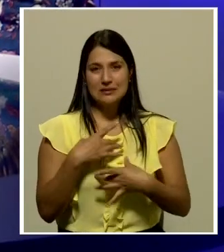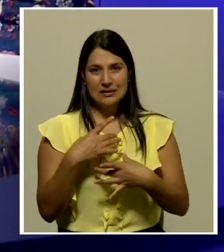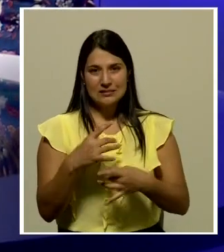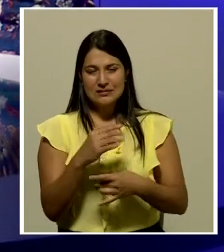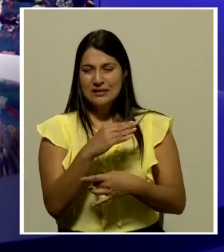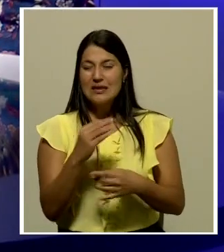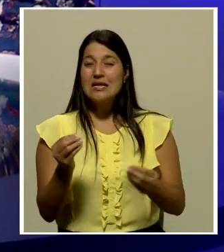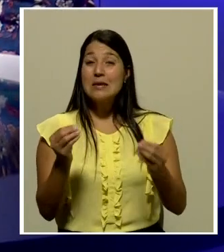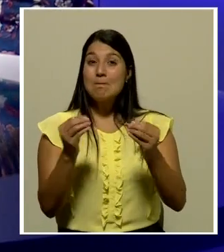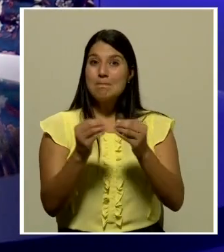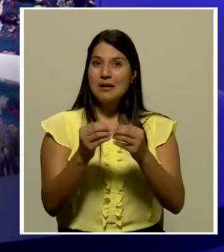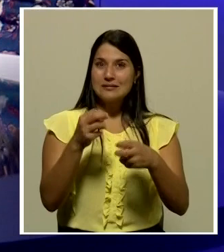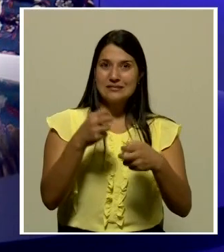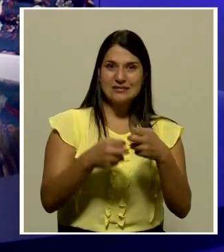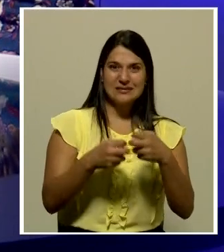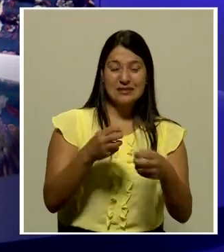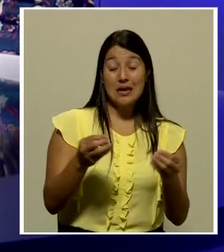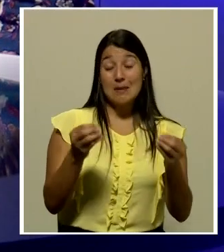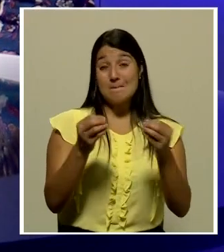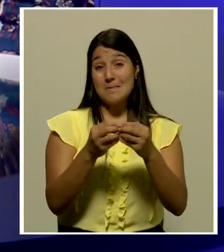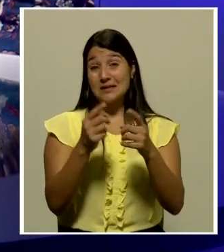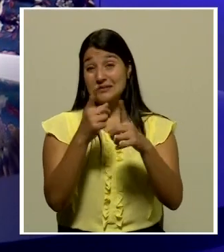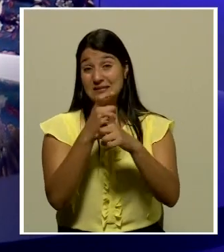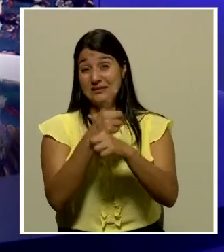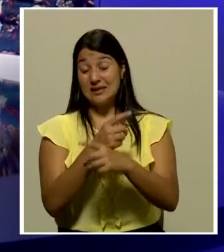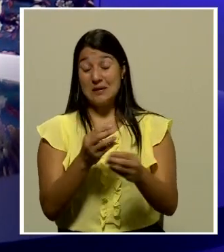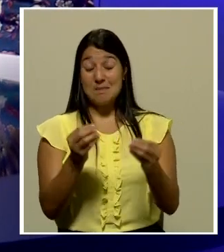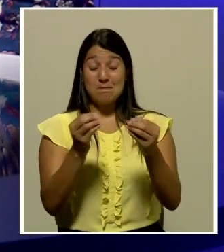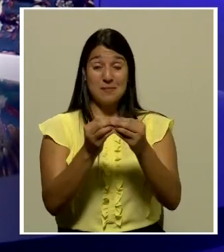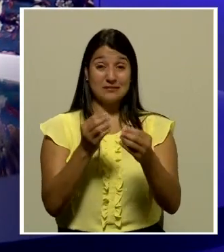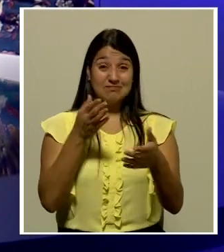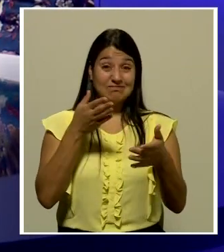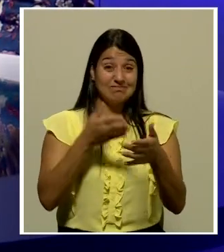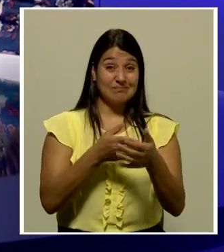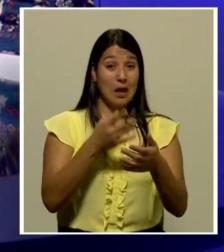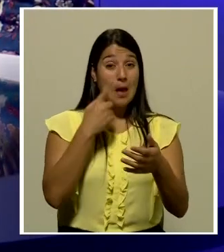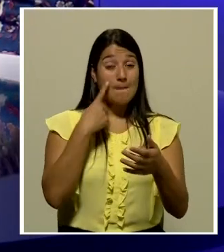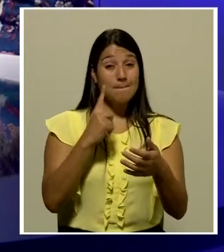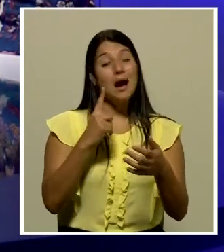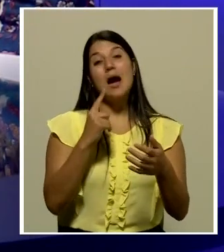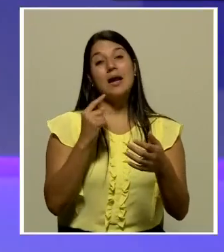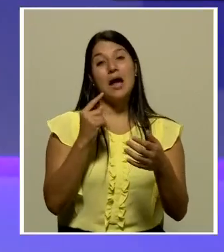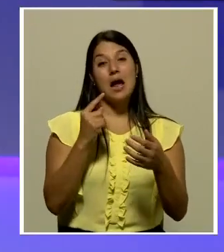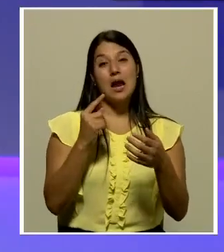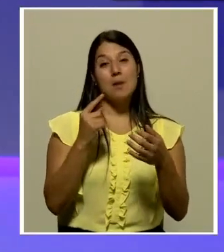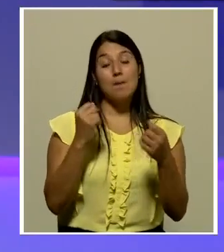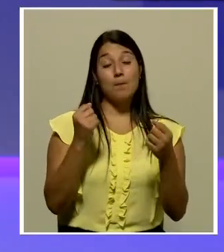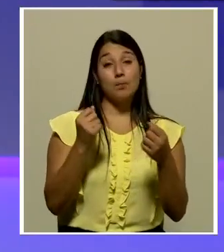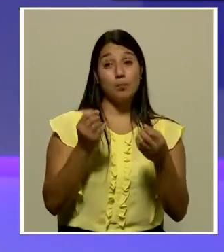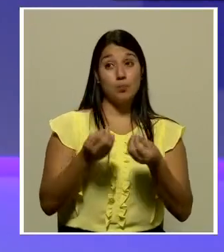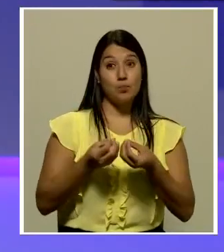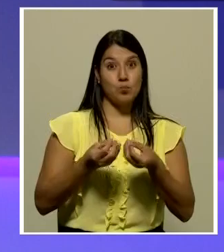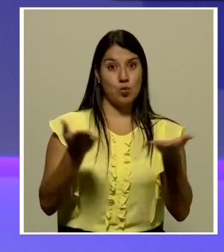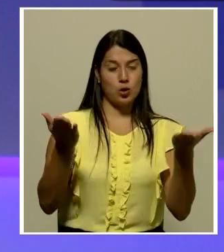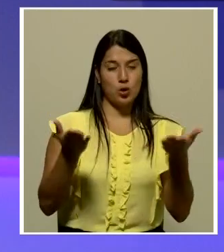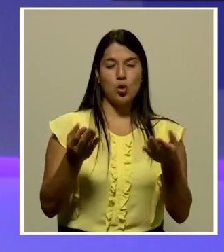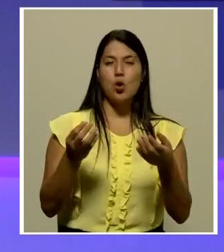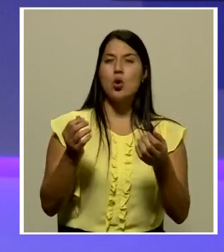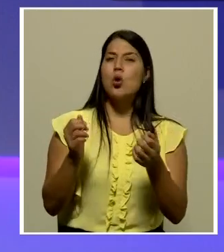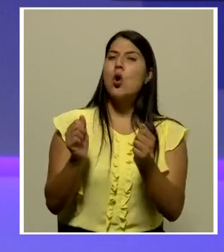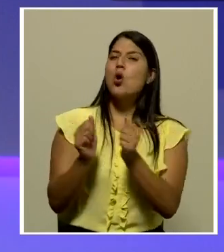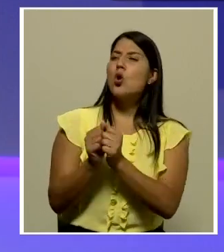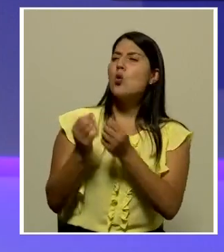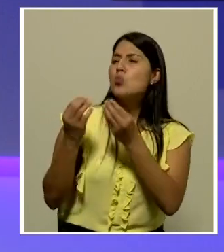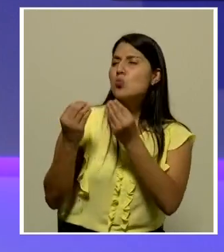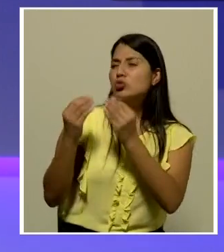más polémicos y más conflictivos y más dañinos para la hacienda pública. Muchas gracias a usted, con muchísimos tal vez detalles que se